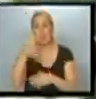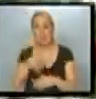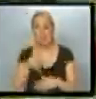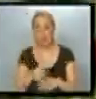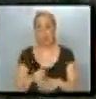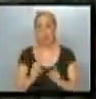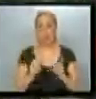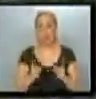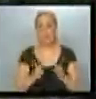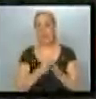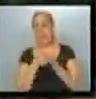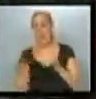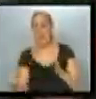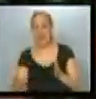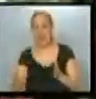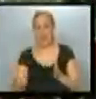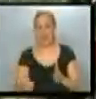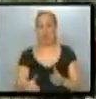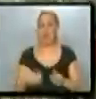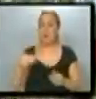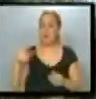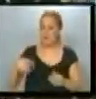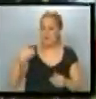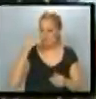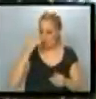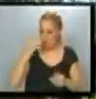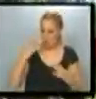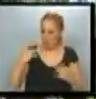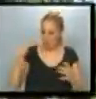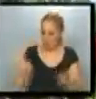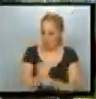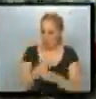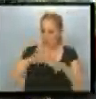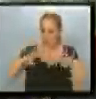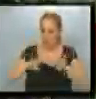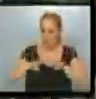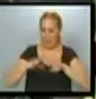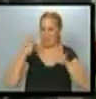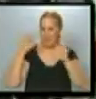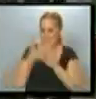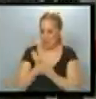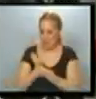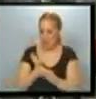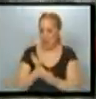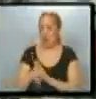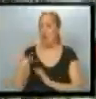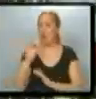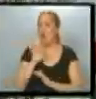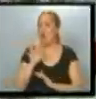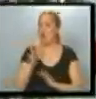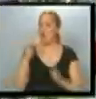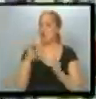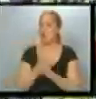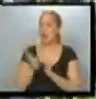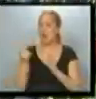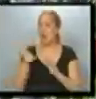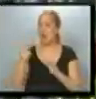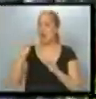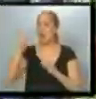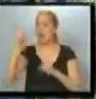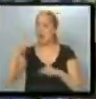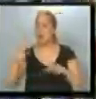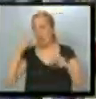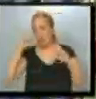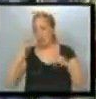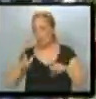lindero al parque. ¿Son los monos capaces de romper el alambrado para escapar? ¿O la fuga estuvo planificada por alguien